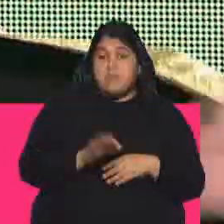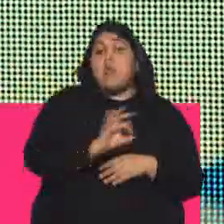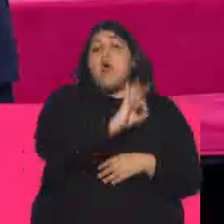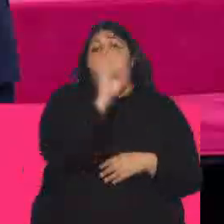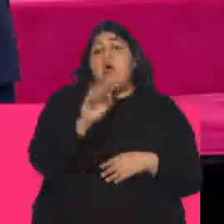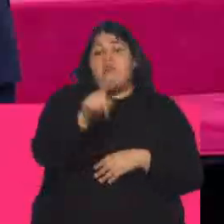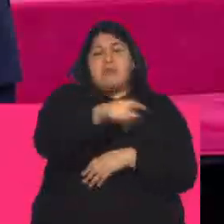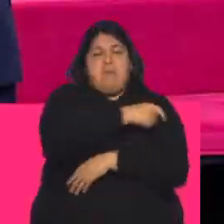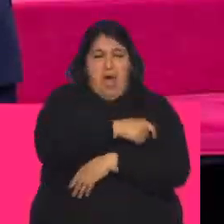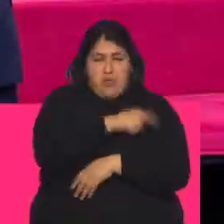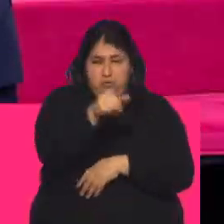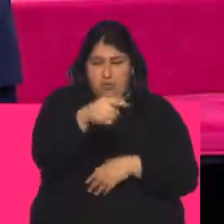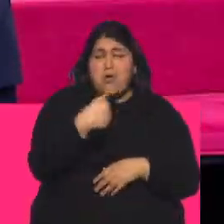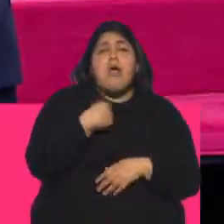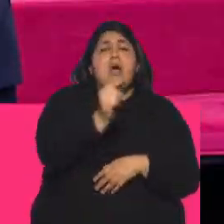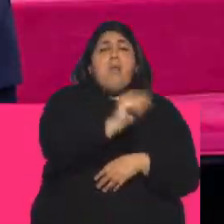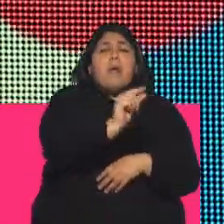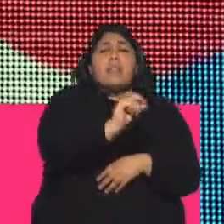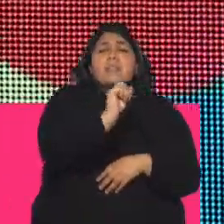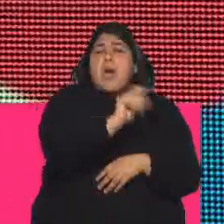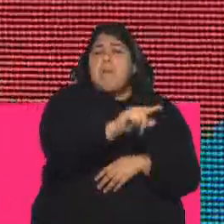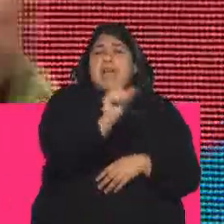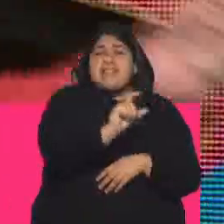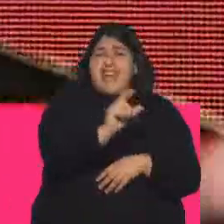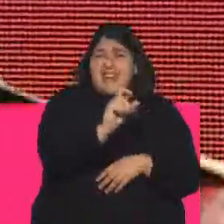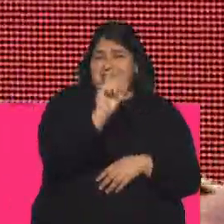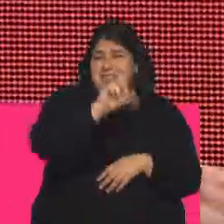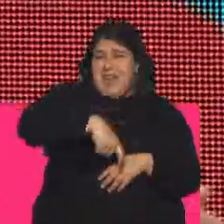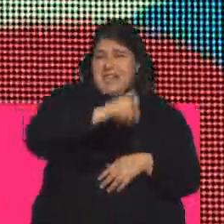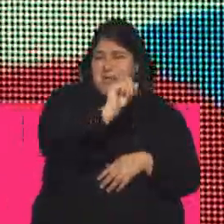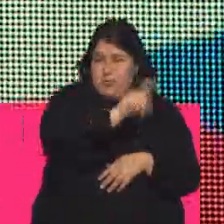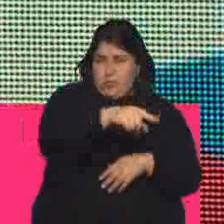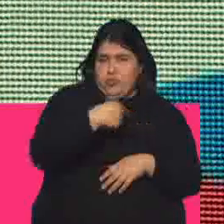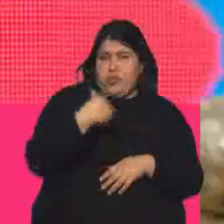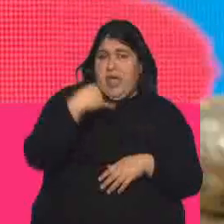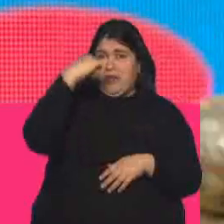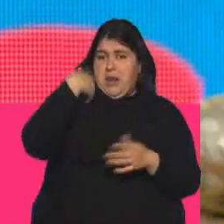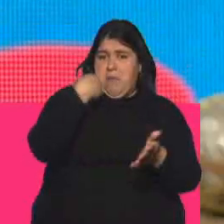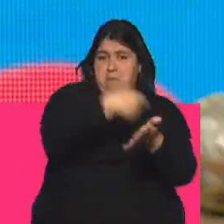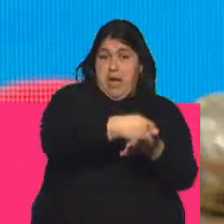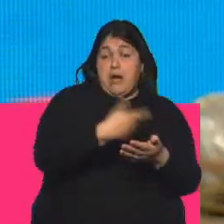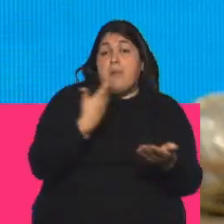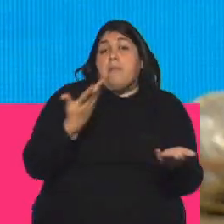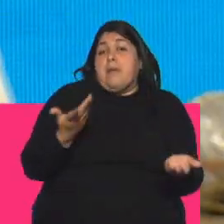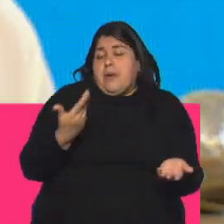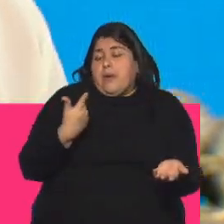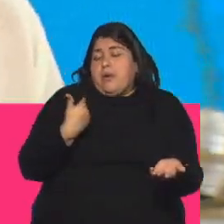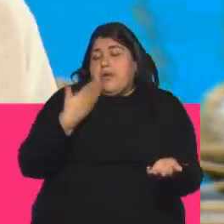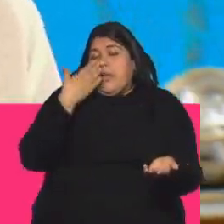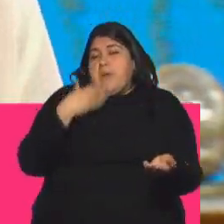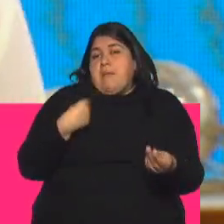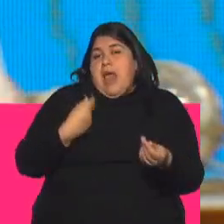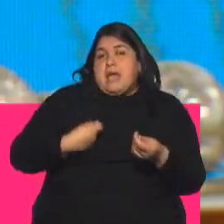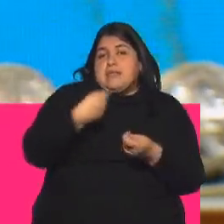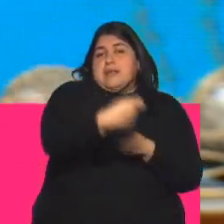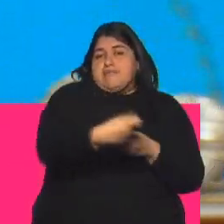¿no? Maru, ¿me prestás tu cupo, digamos? Te pago un interés, ¿no? El tema es después devolver eso, Goro. Siempre estamos